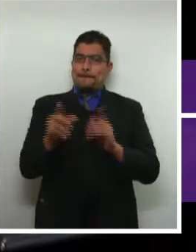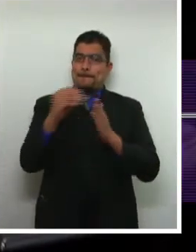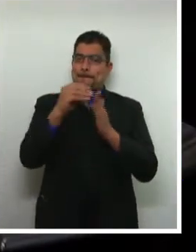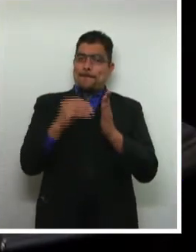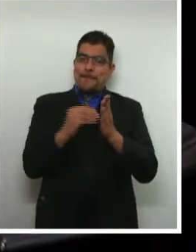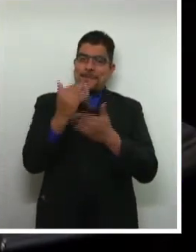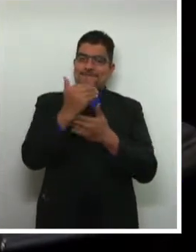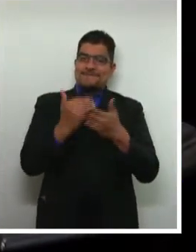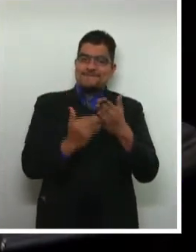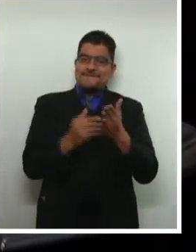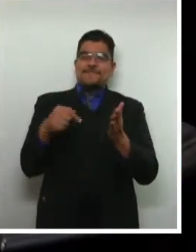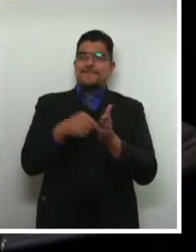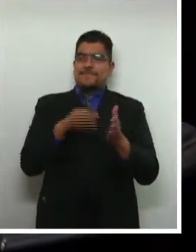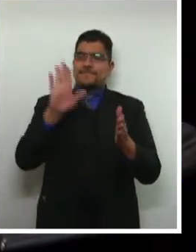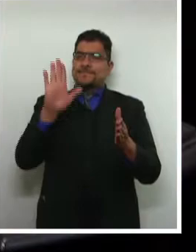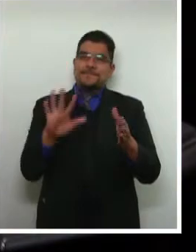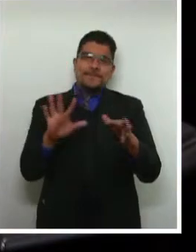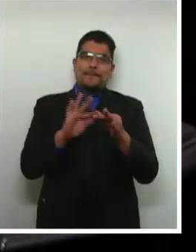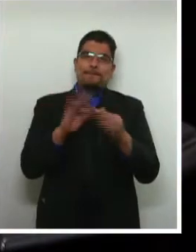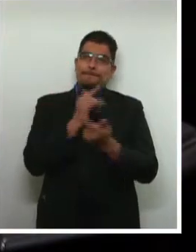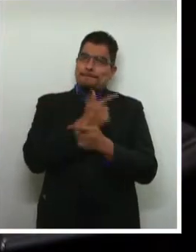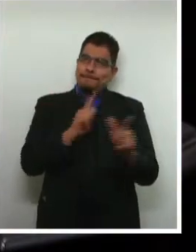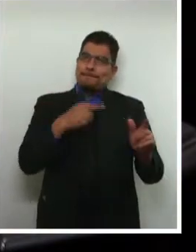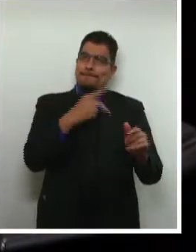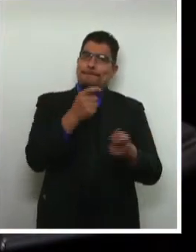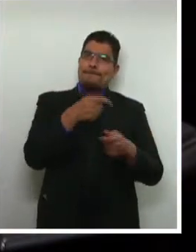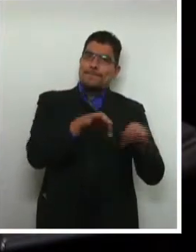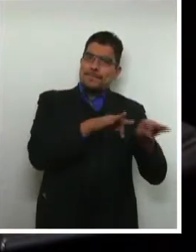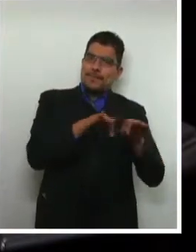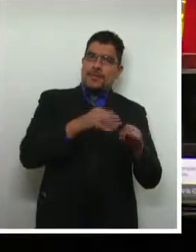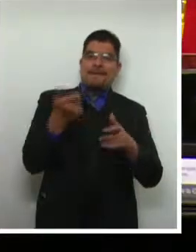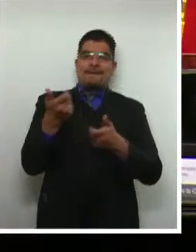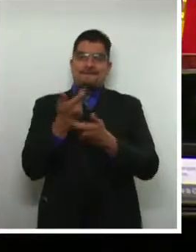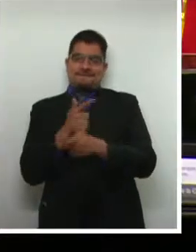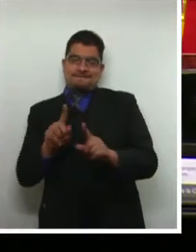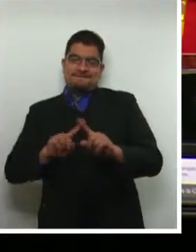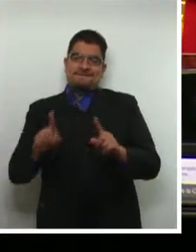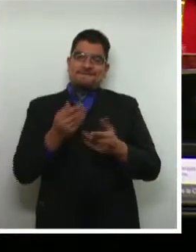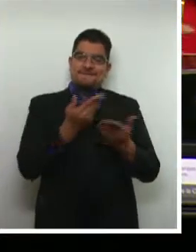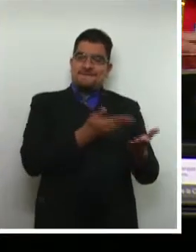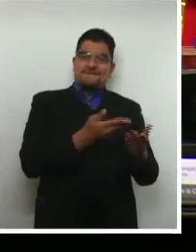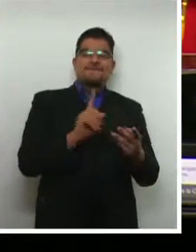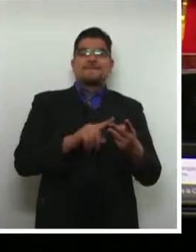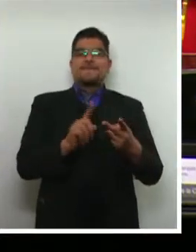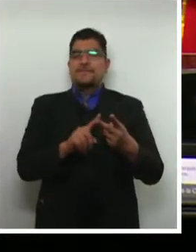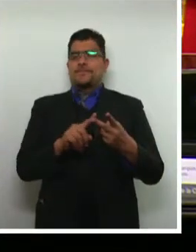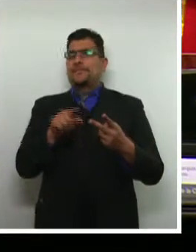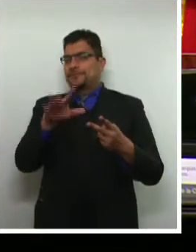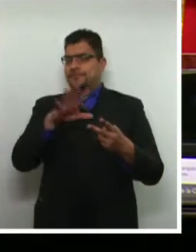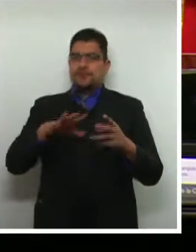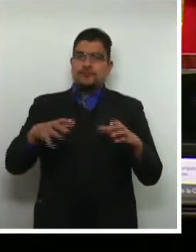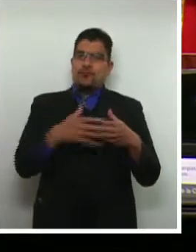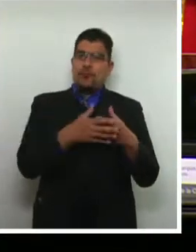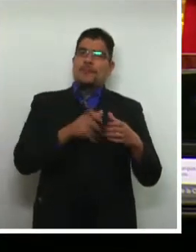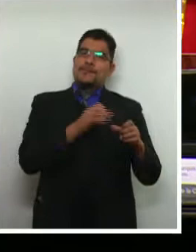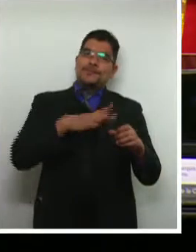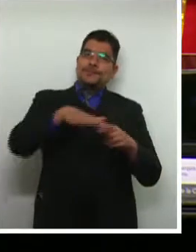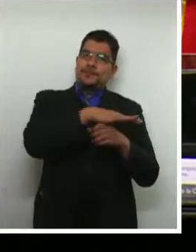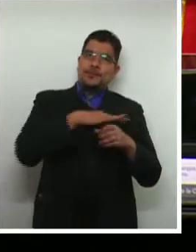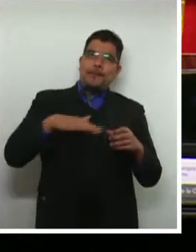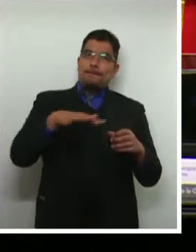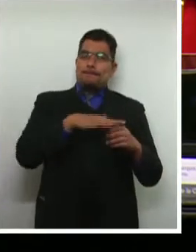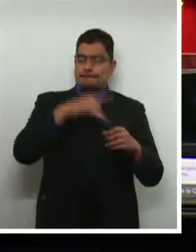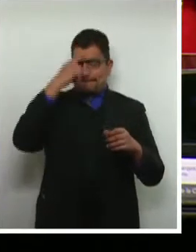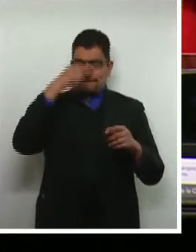agregan, como que tenga autonomía técnica y financiera, que el Consejo tenga la posibilidad